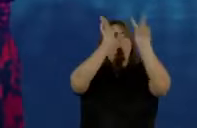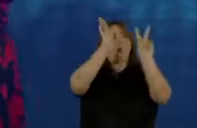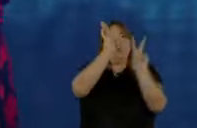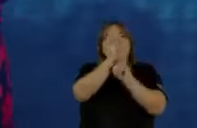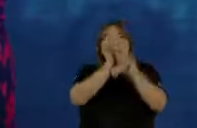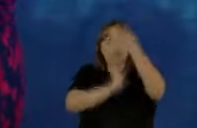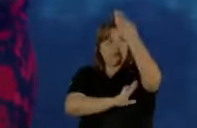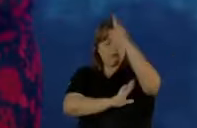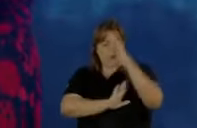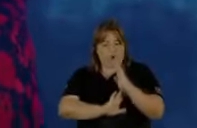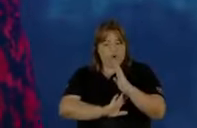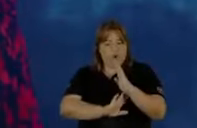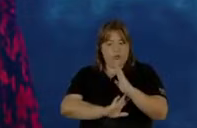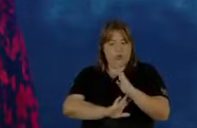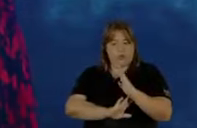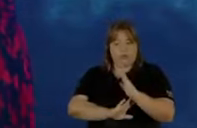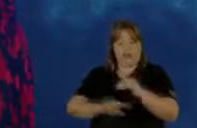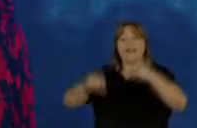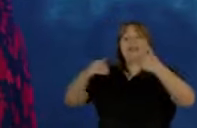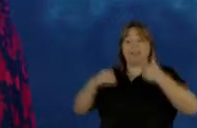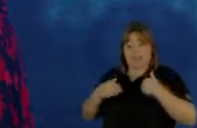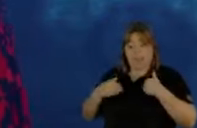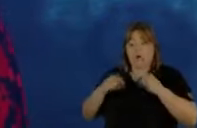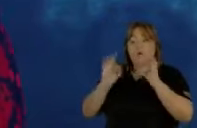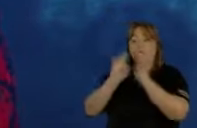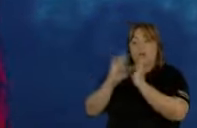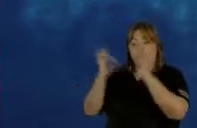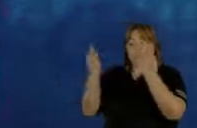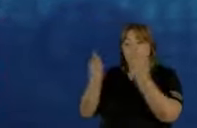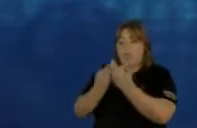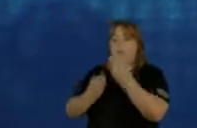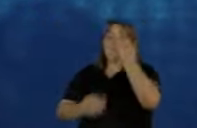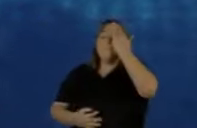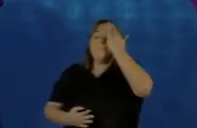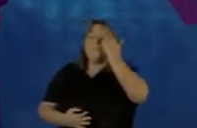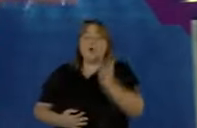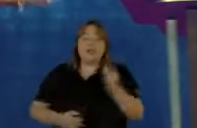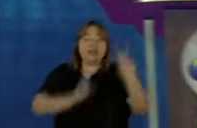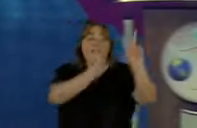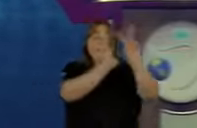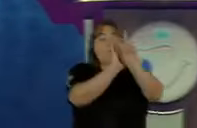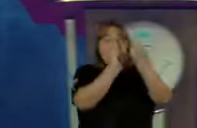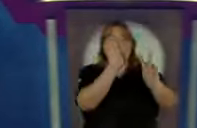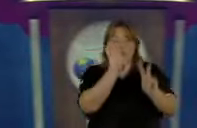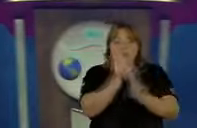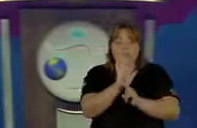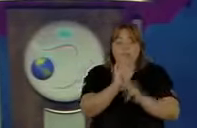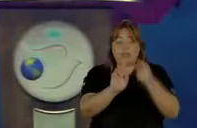familia y tengo una familia por la voluntad de Dios.